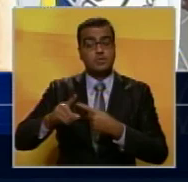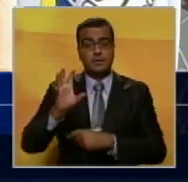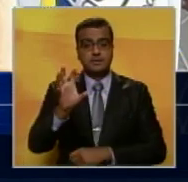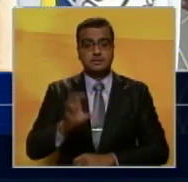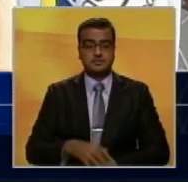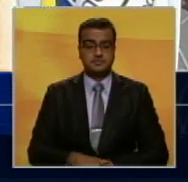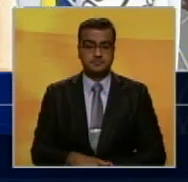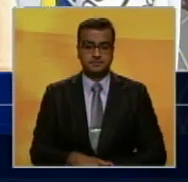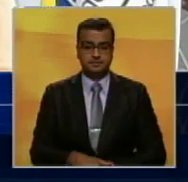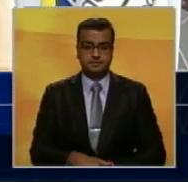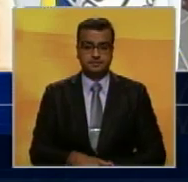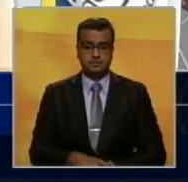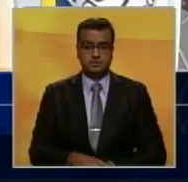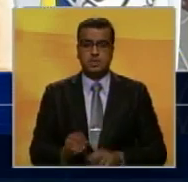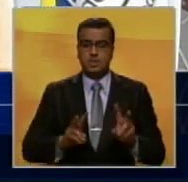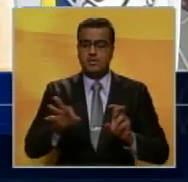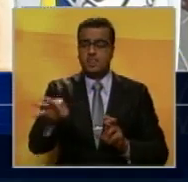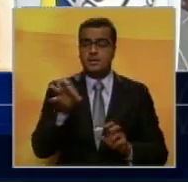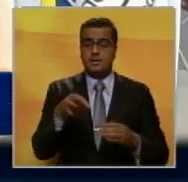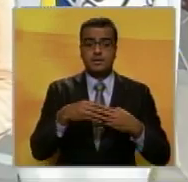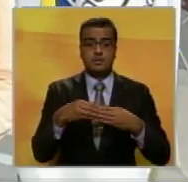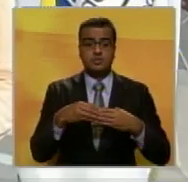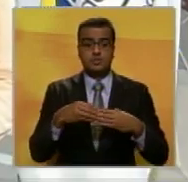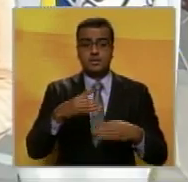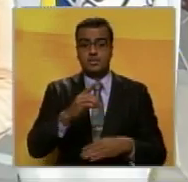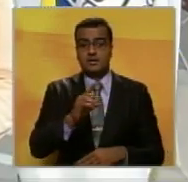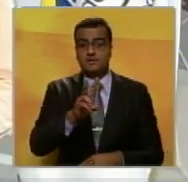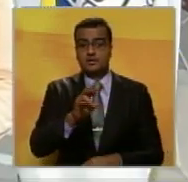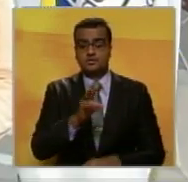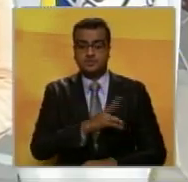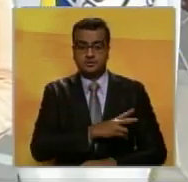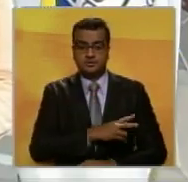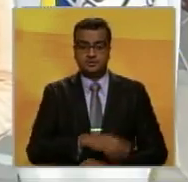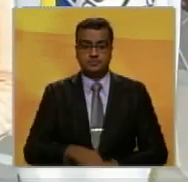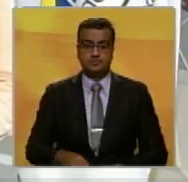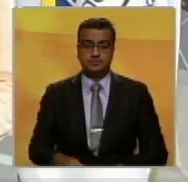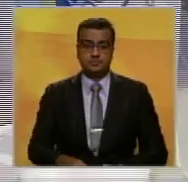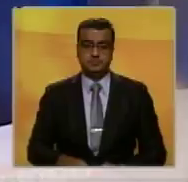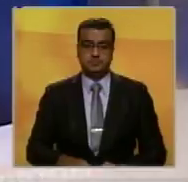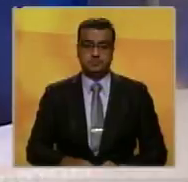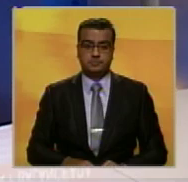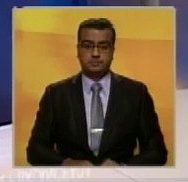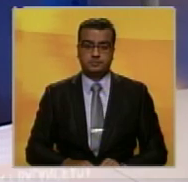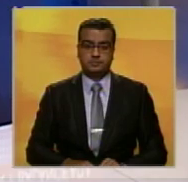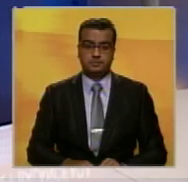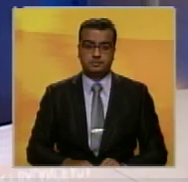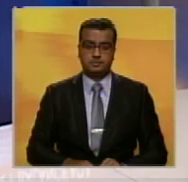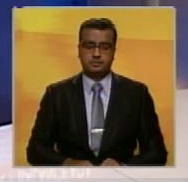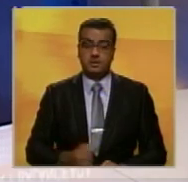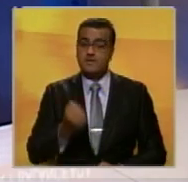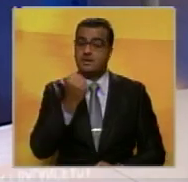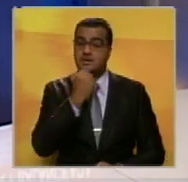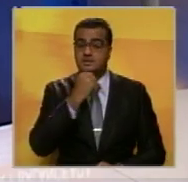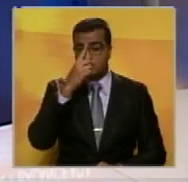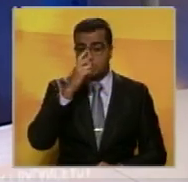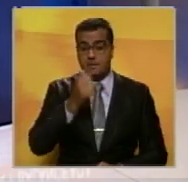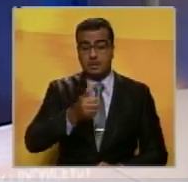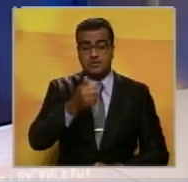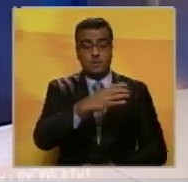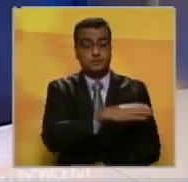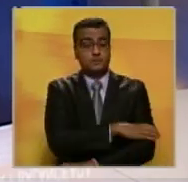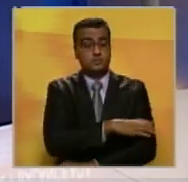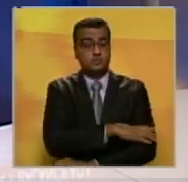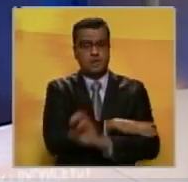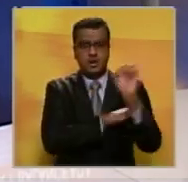nuevas alternativas para las divisas. Diana Vázquez, Noticiero Venevisión. En Valencia, adultos mayores de